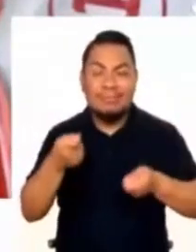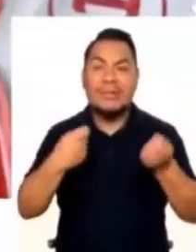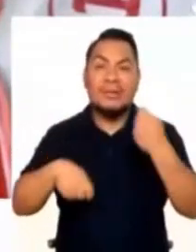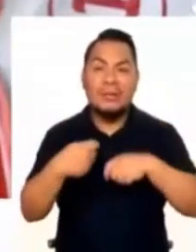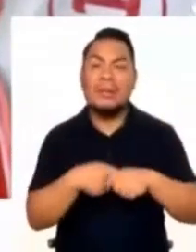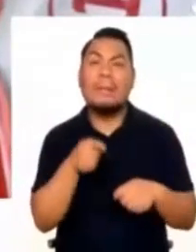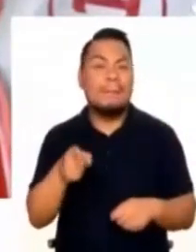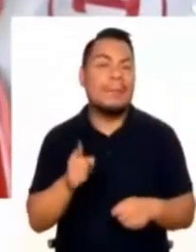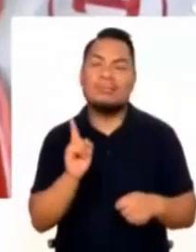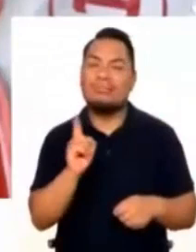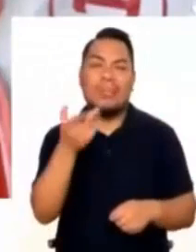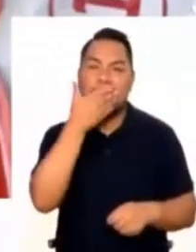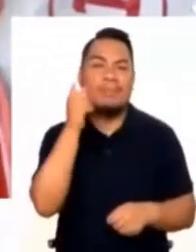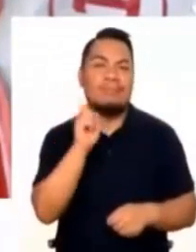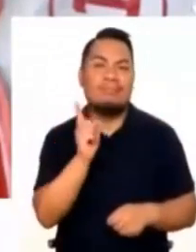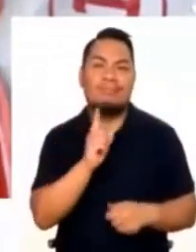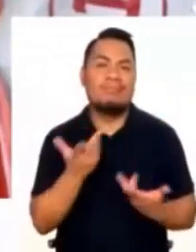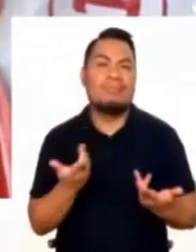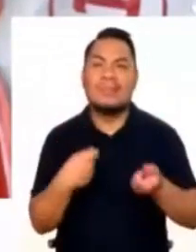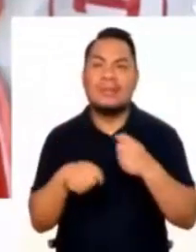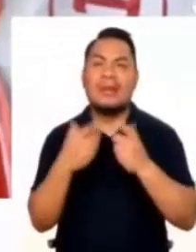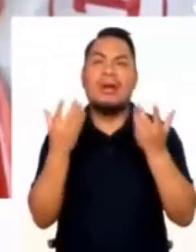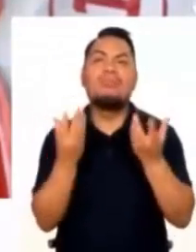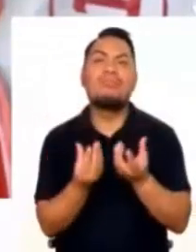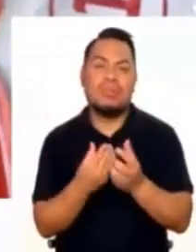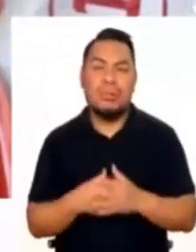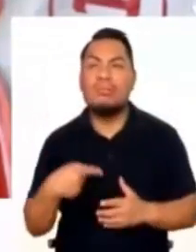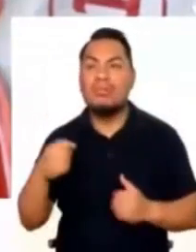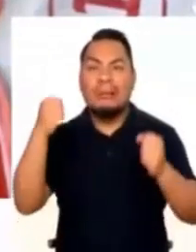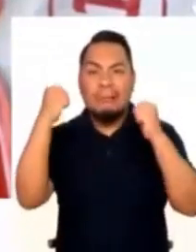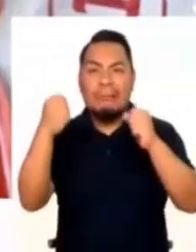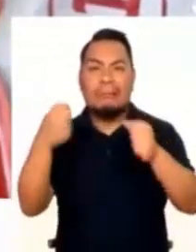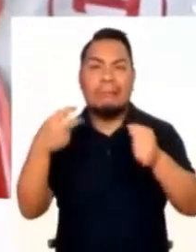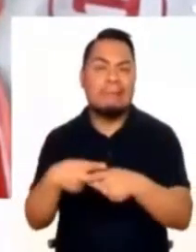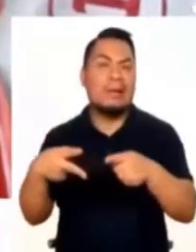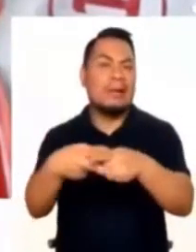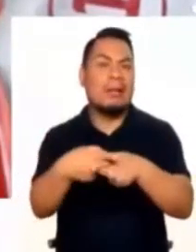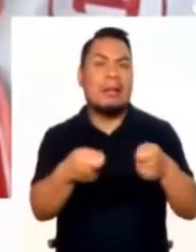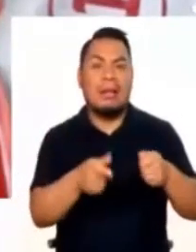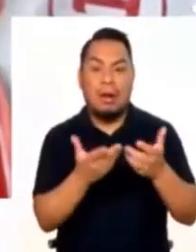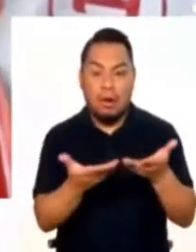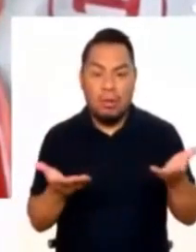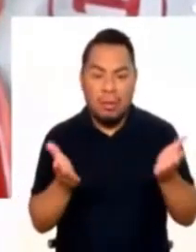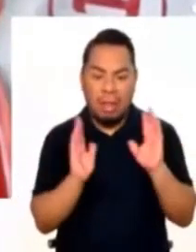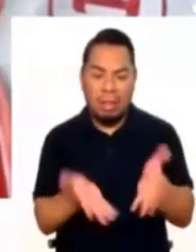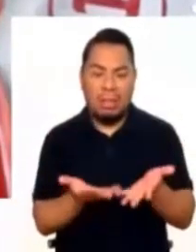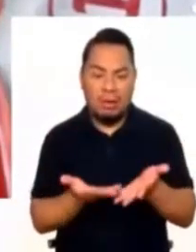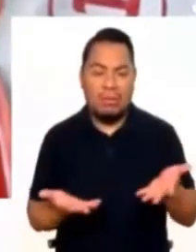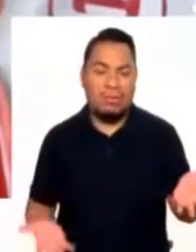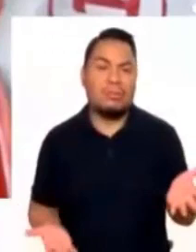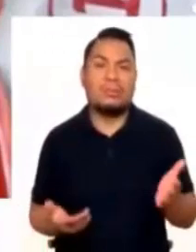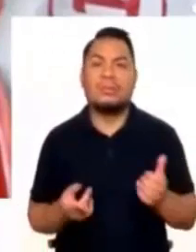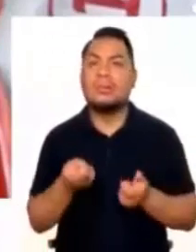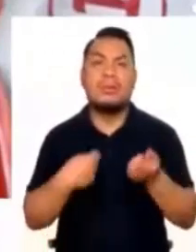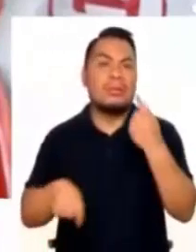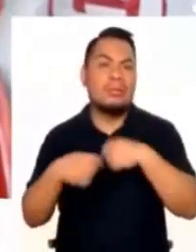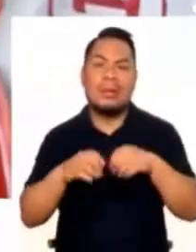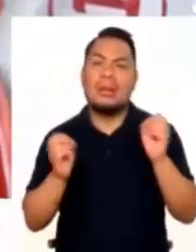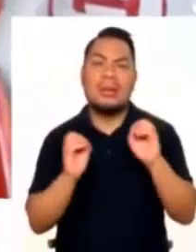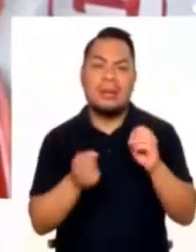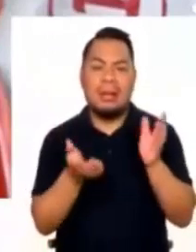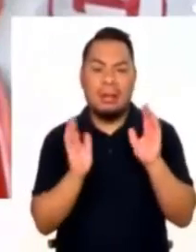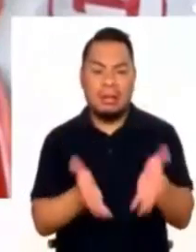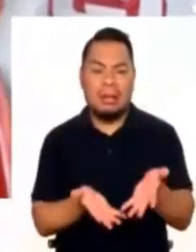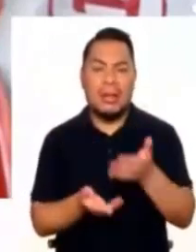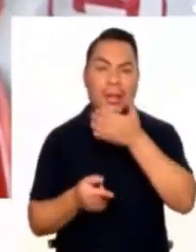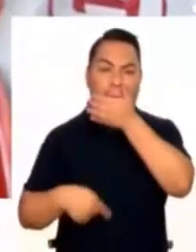las mejores, no han tenido los mejores resultados. Hay negocios que han quedado con la mercadería prácticamente, los almacenes no han podido vender, no